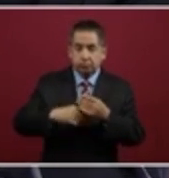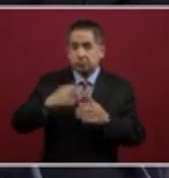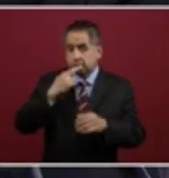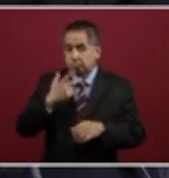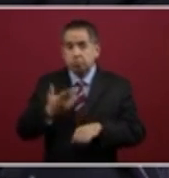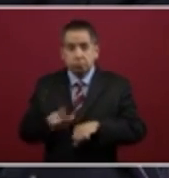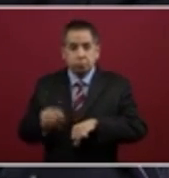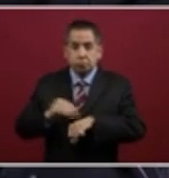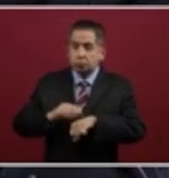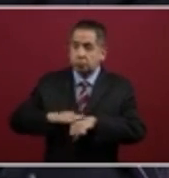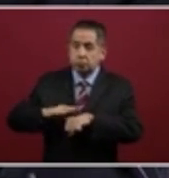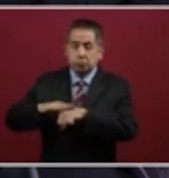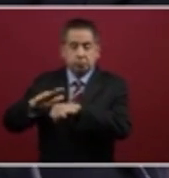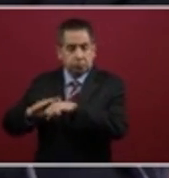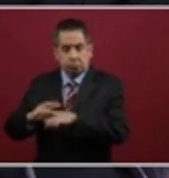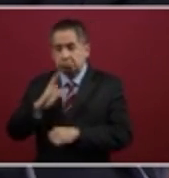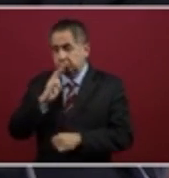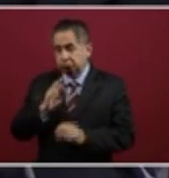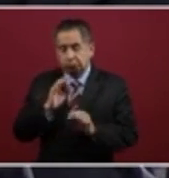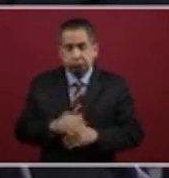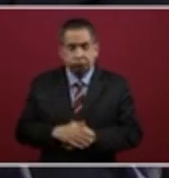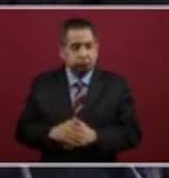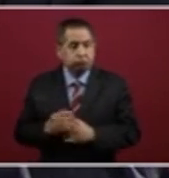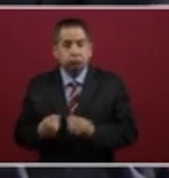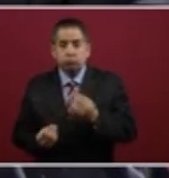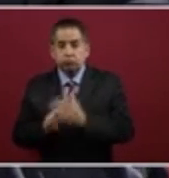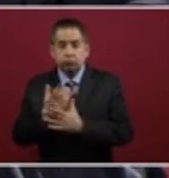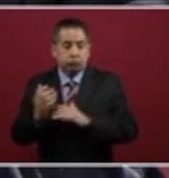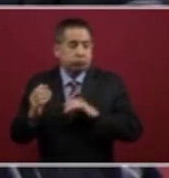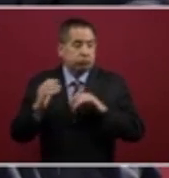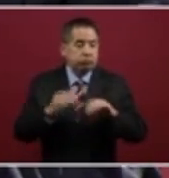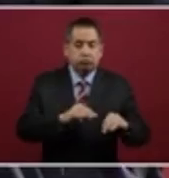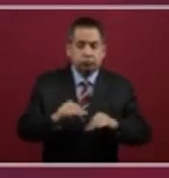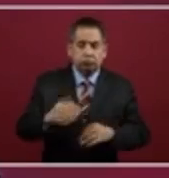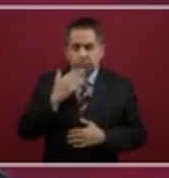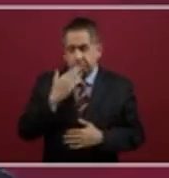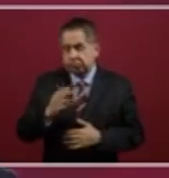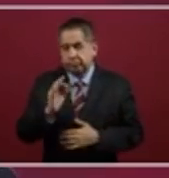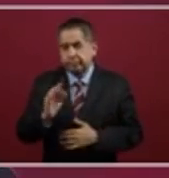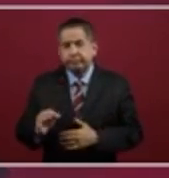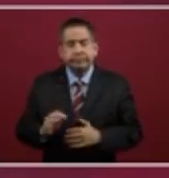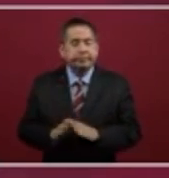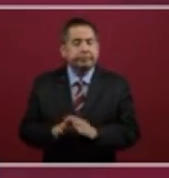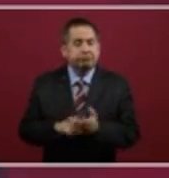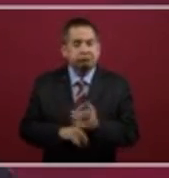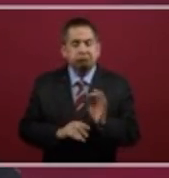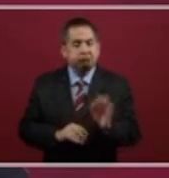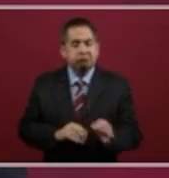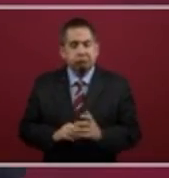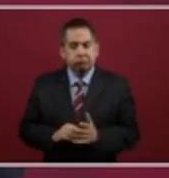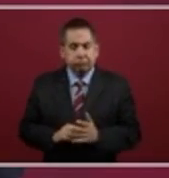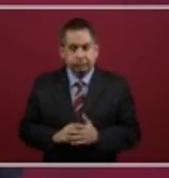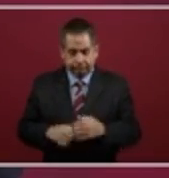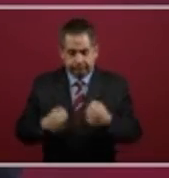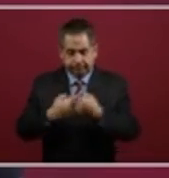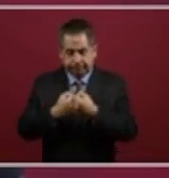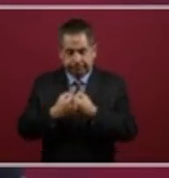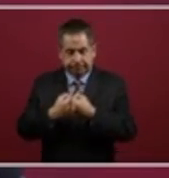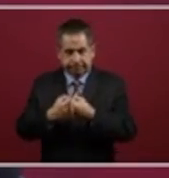para que haya empleo. Es como la última cortina en nuestro